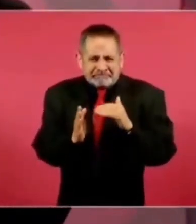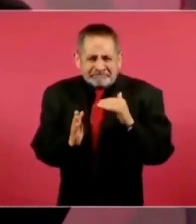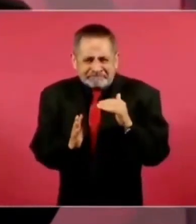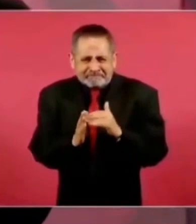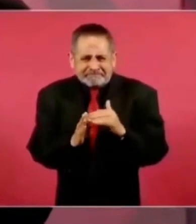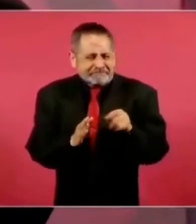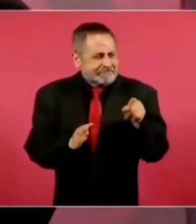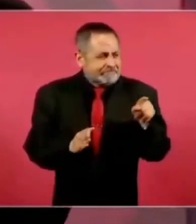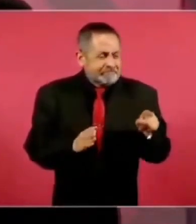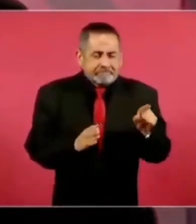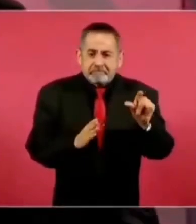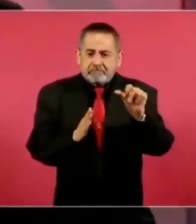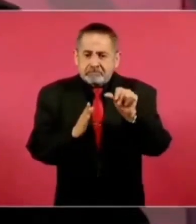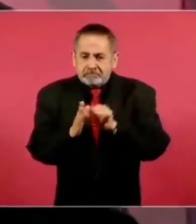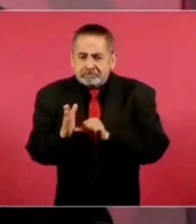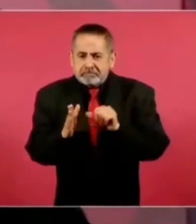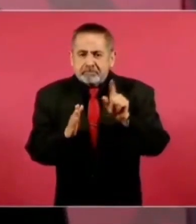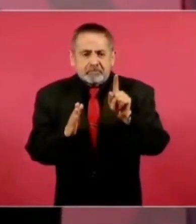al mes,